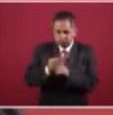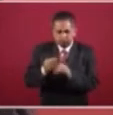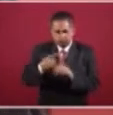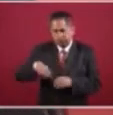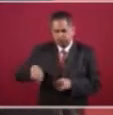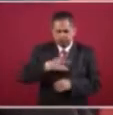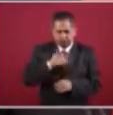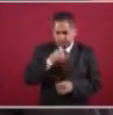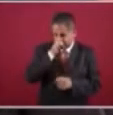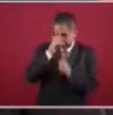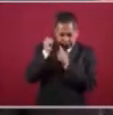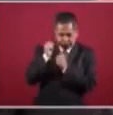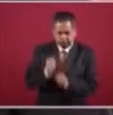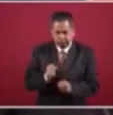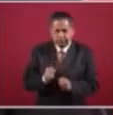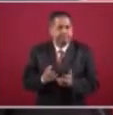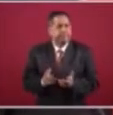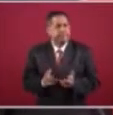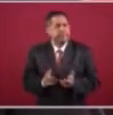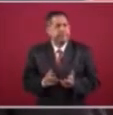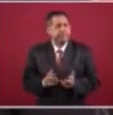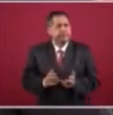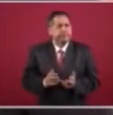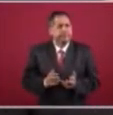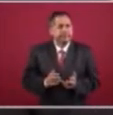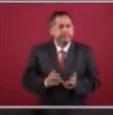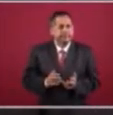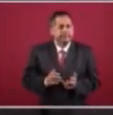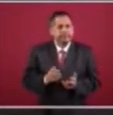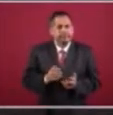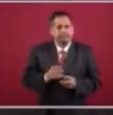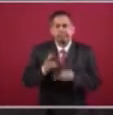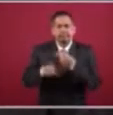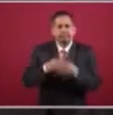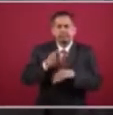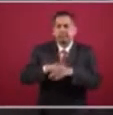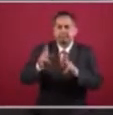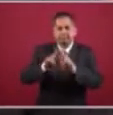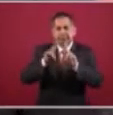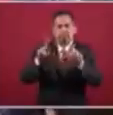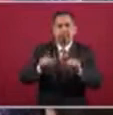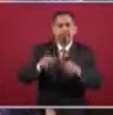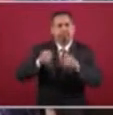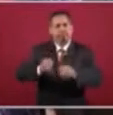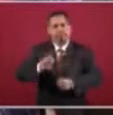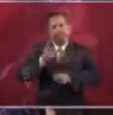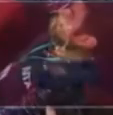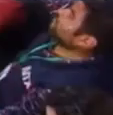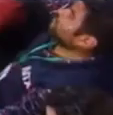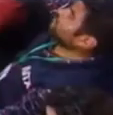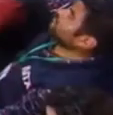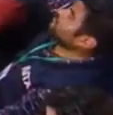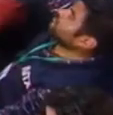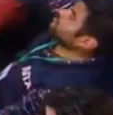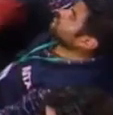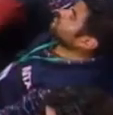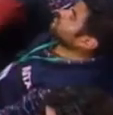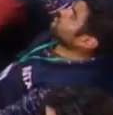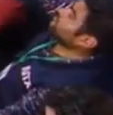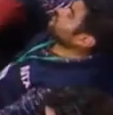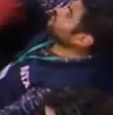seguros de que se va a garantizar la paz y la tranquilidad en nuestro